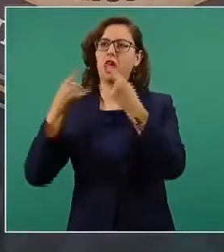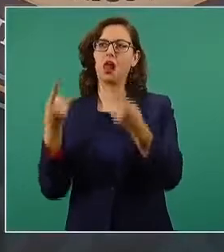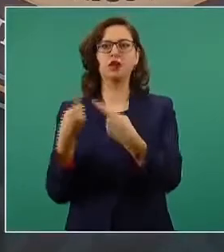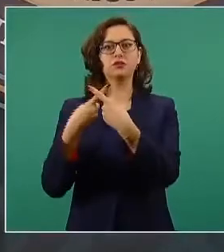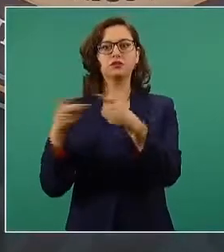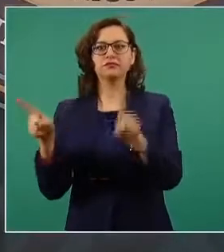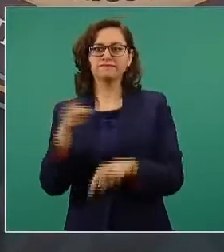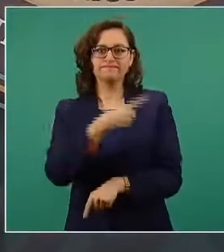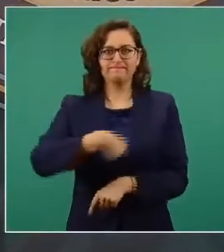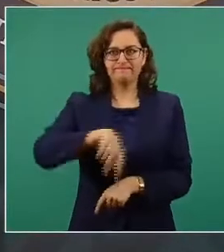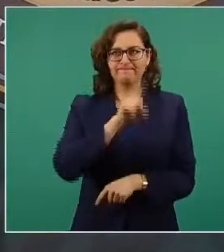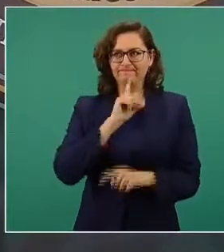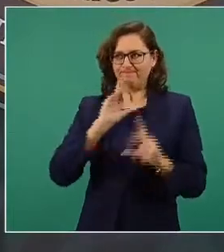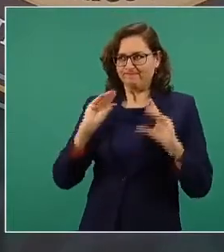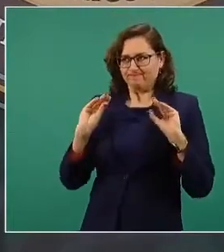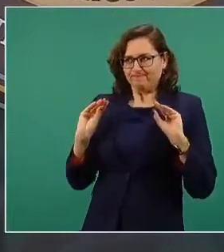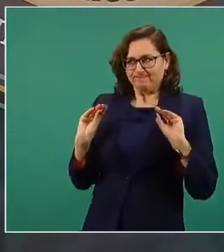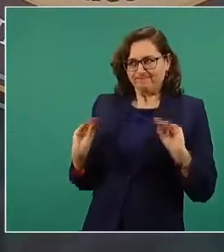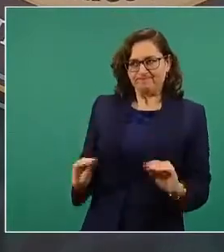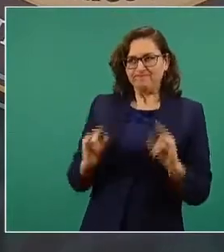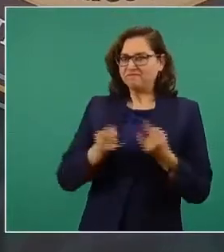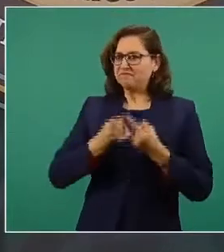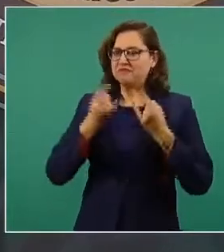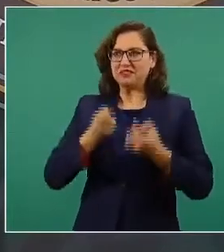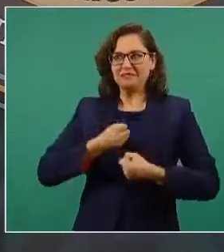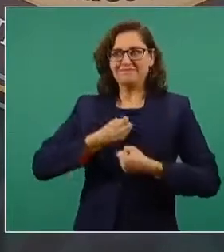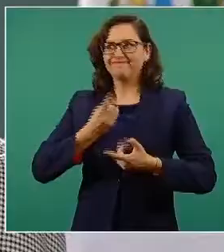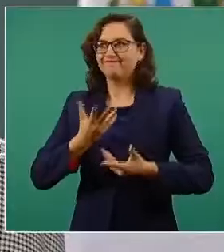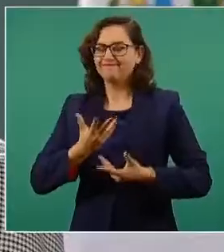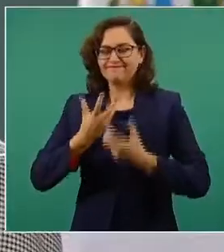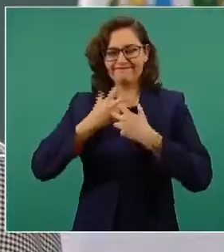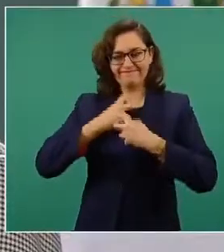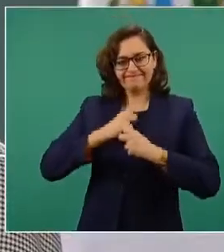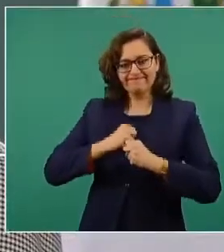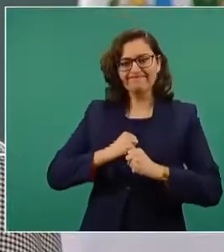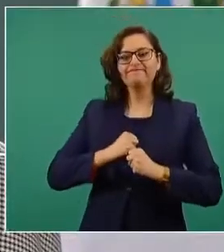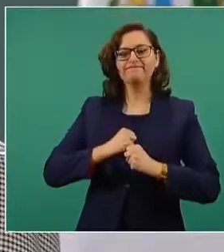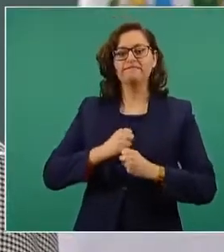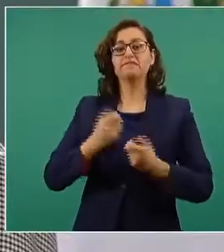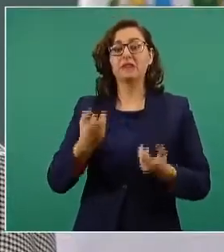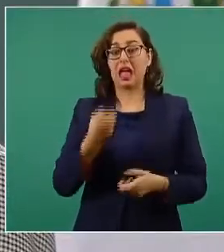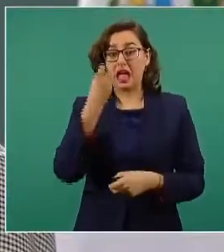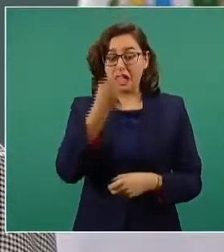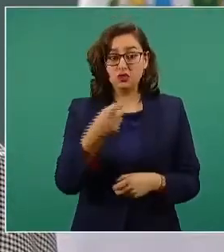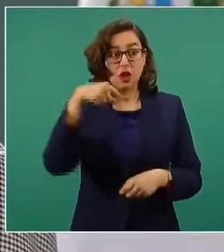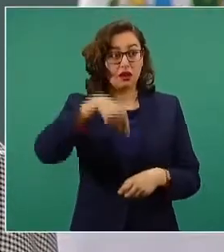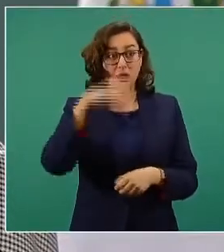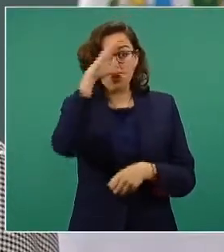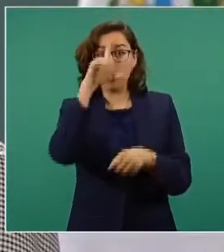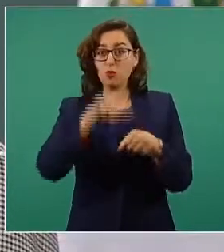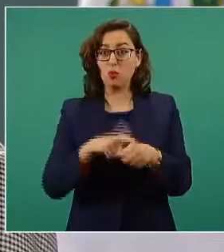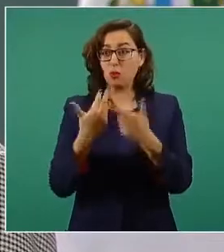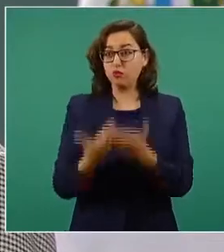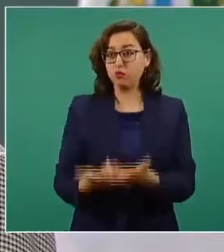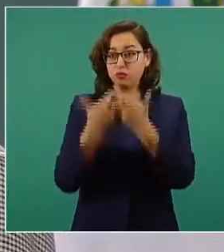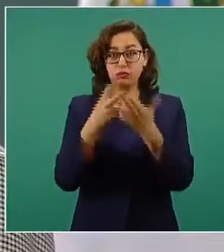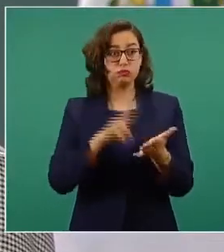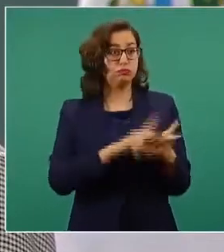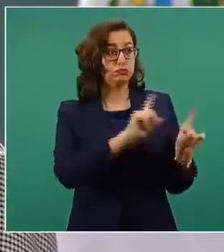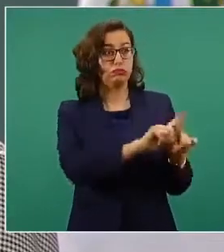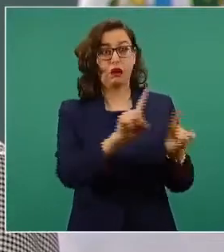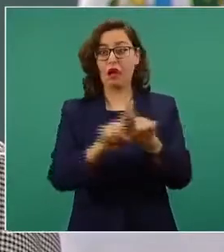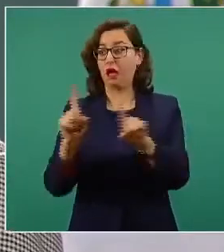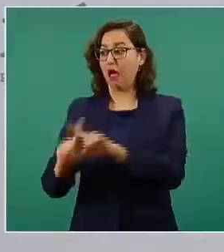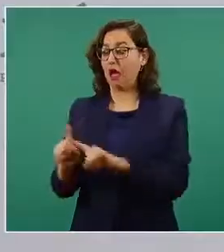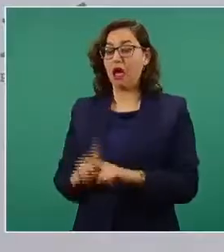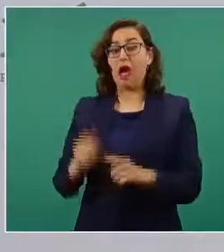nuestras civilizaciones ancestrales, de nuestras riquezas, diversidad cultural que antes de la llegada de los españoles